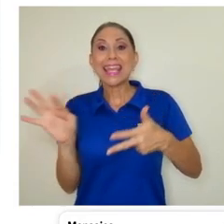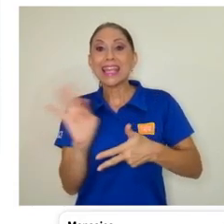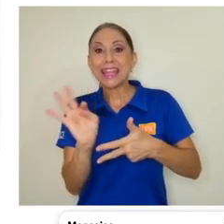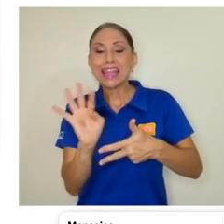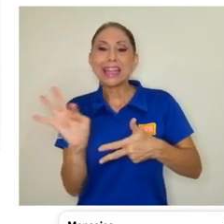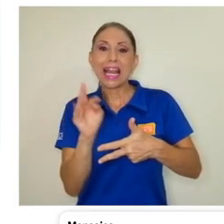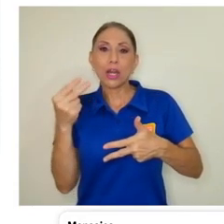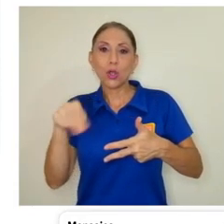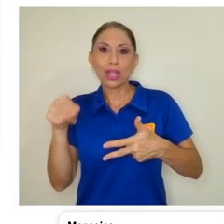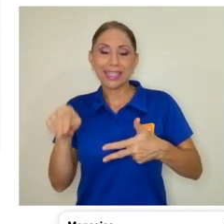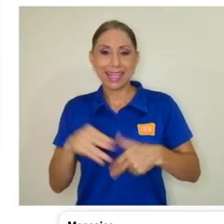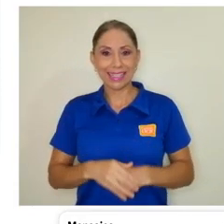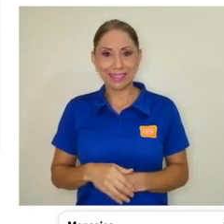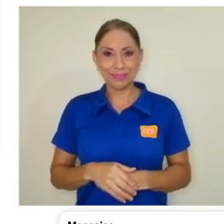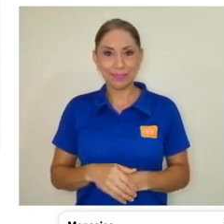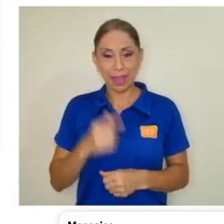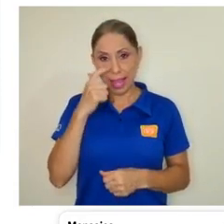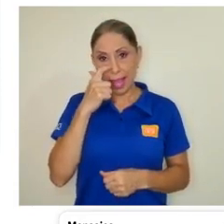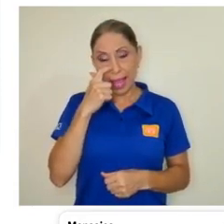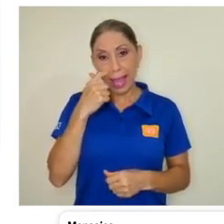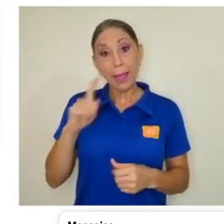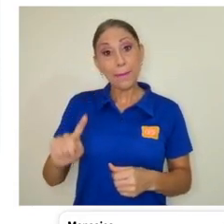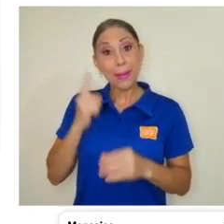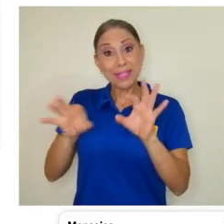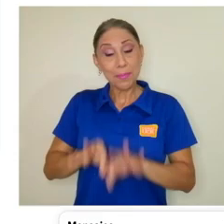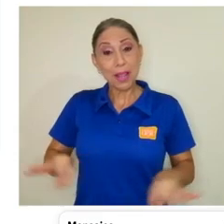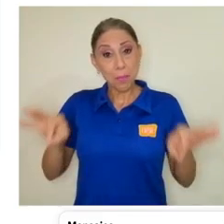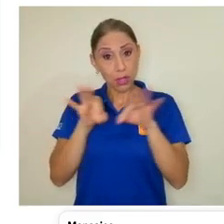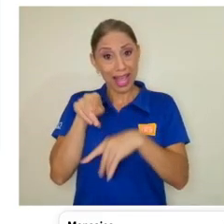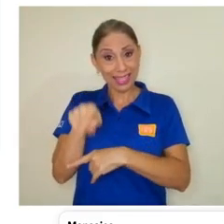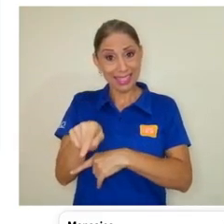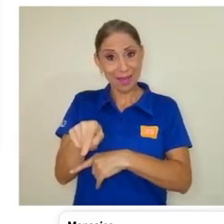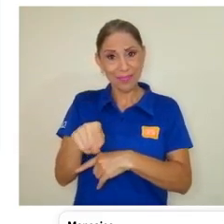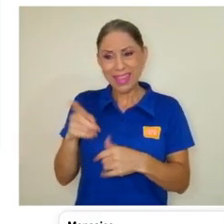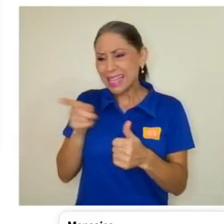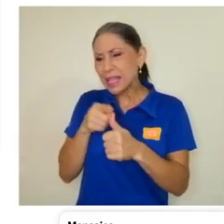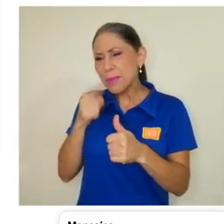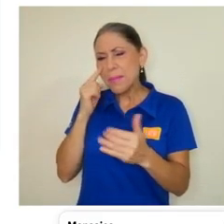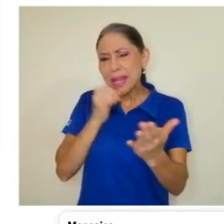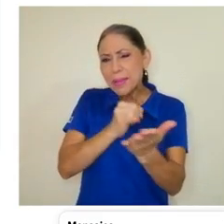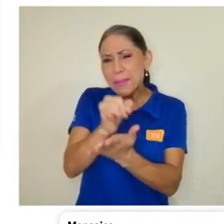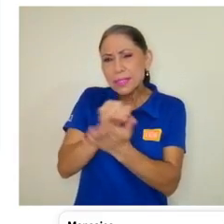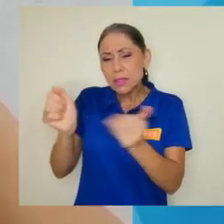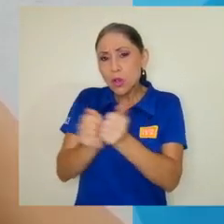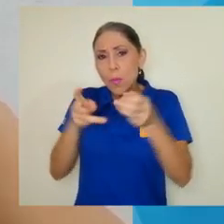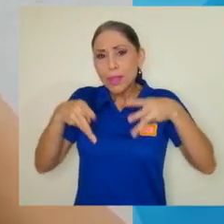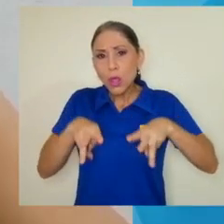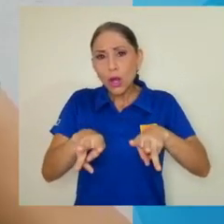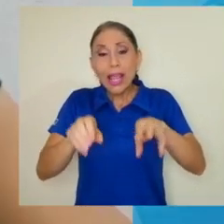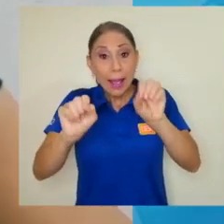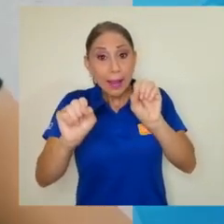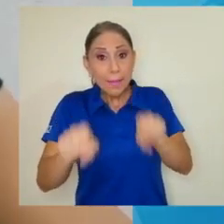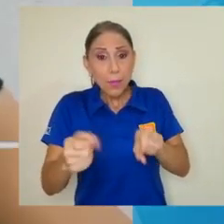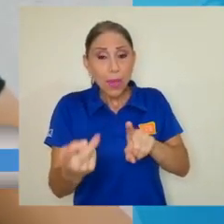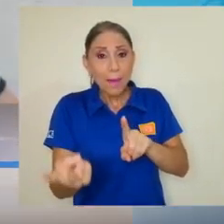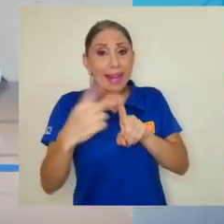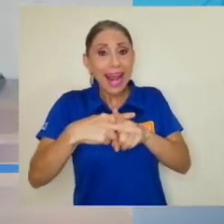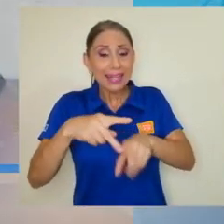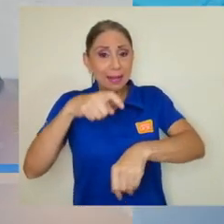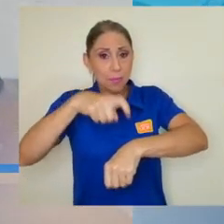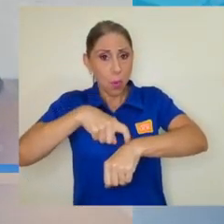económico. Además, se reconocieron líderes de opinión en cada una de las provincias donde destacaron los periodistas Diego Delfino y